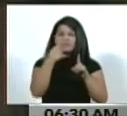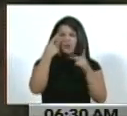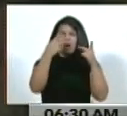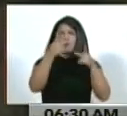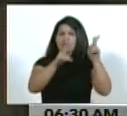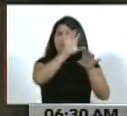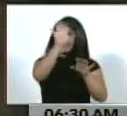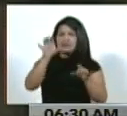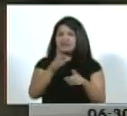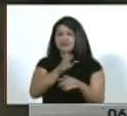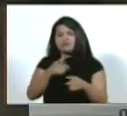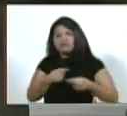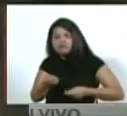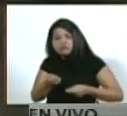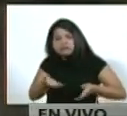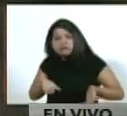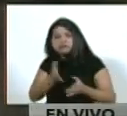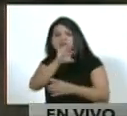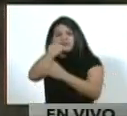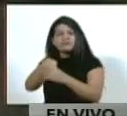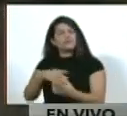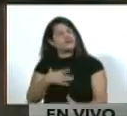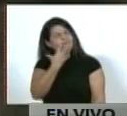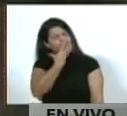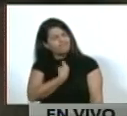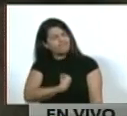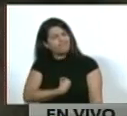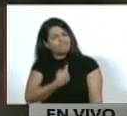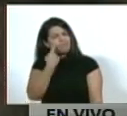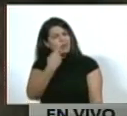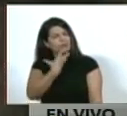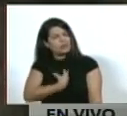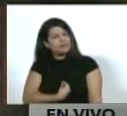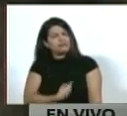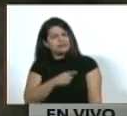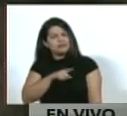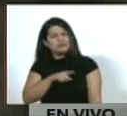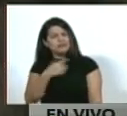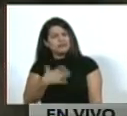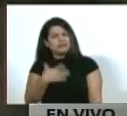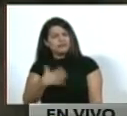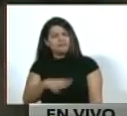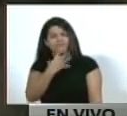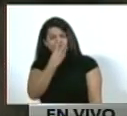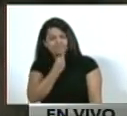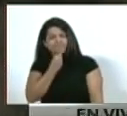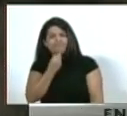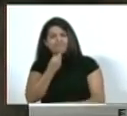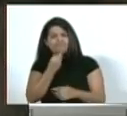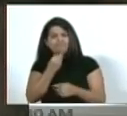el intervencionismo. Qué triste, qué tristeza volver atrás.